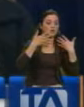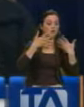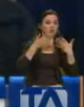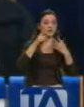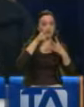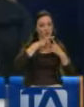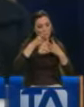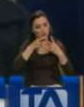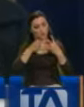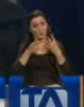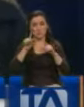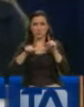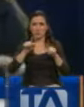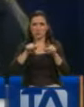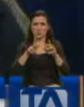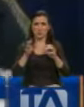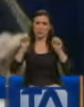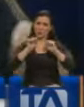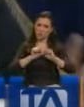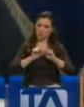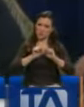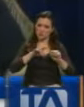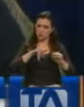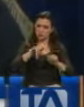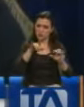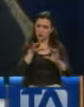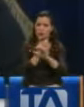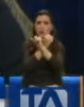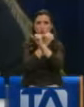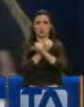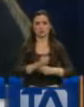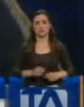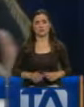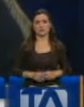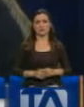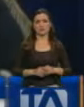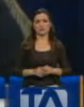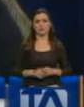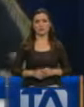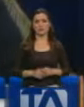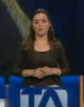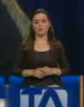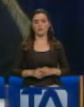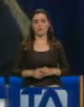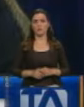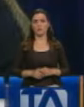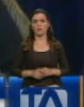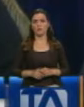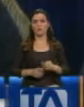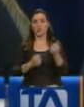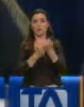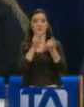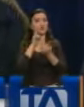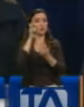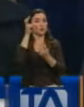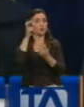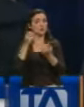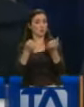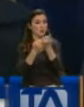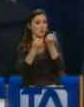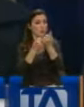con el sector de turismo para ver la posibilidad de poner unos vuelos en la noche para fomentar justamente la parte de turismo y la parte